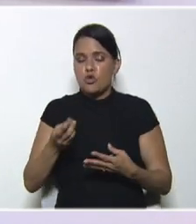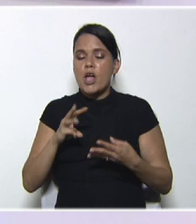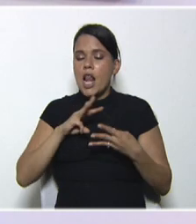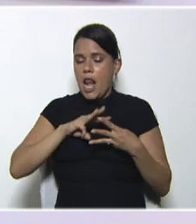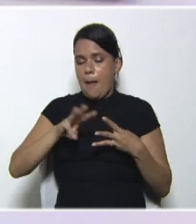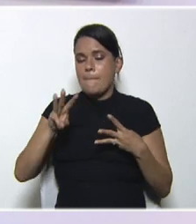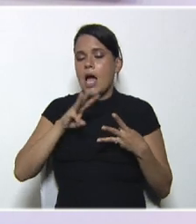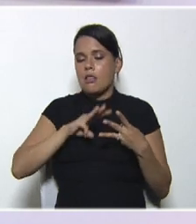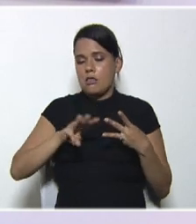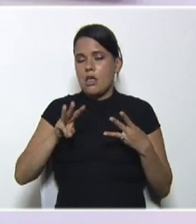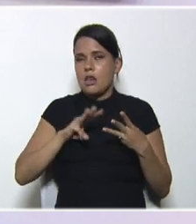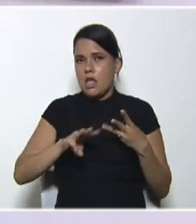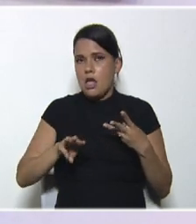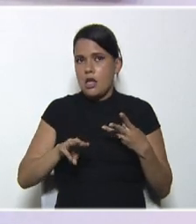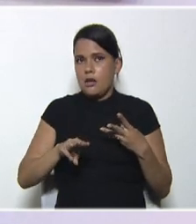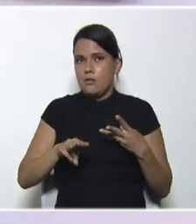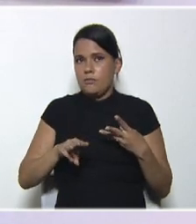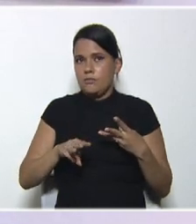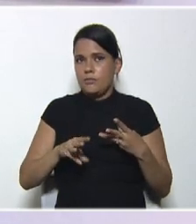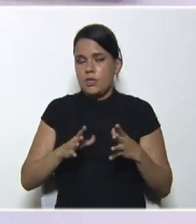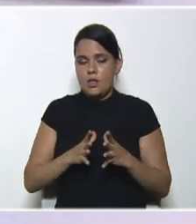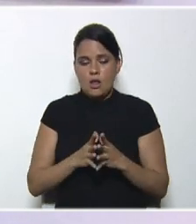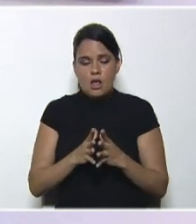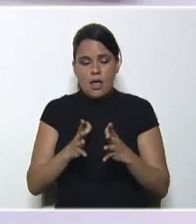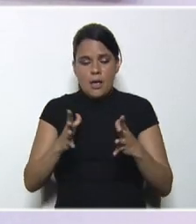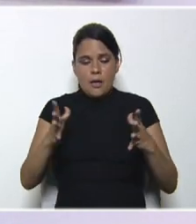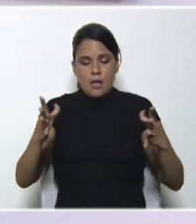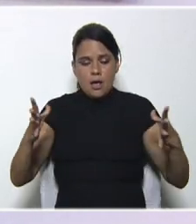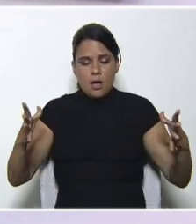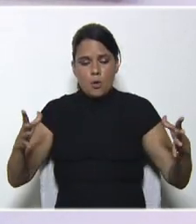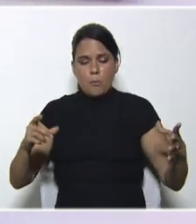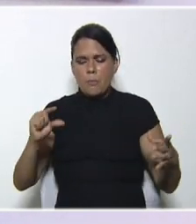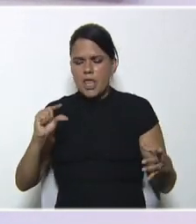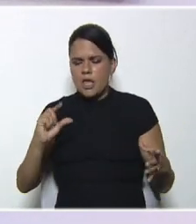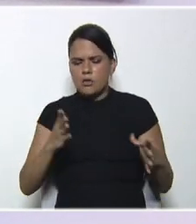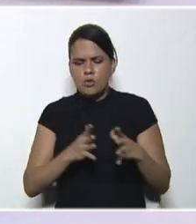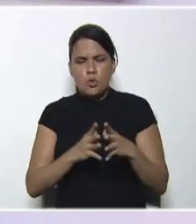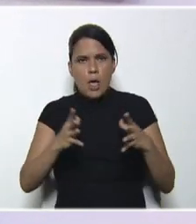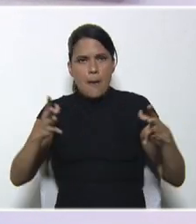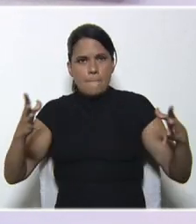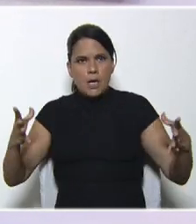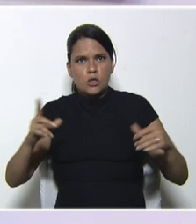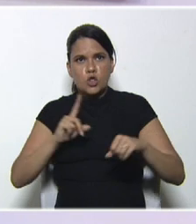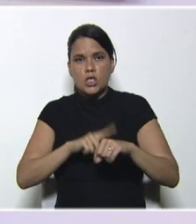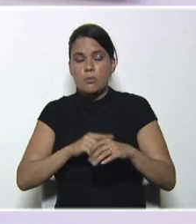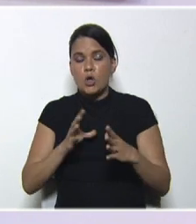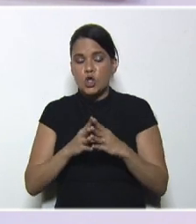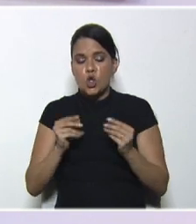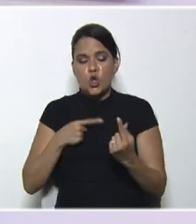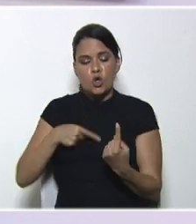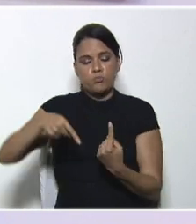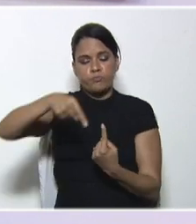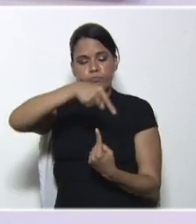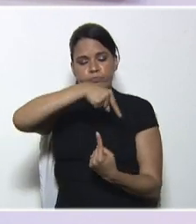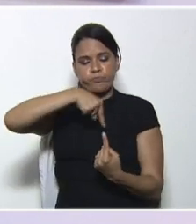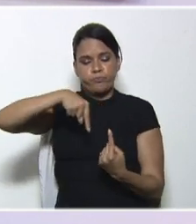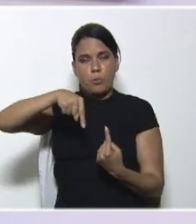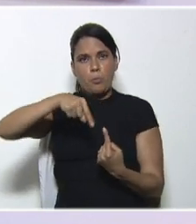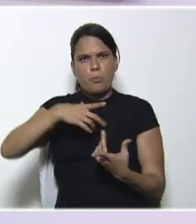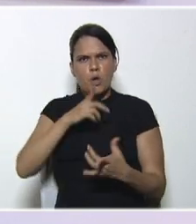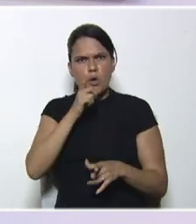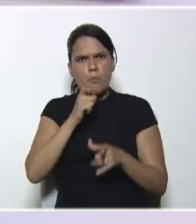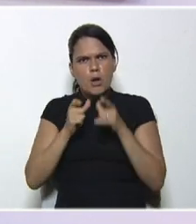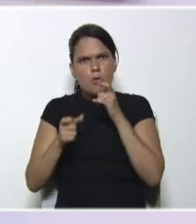materia, se despliega por una región de nuestro espacio-tiempo y es todo lo que nos rodea. Pero nos preguntamos